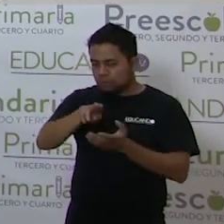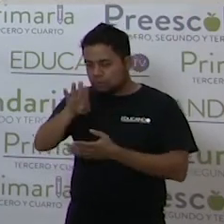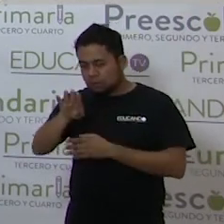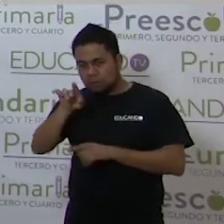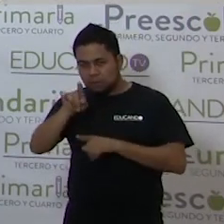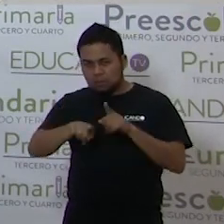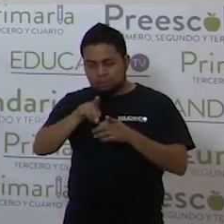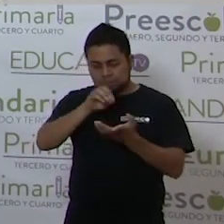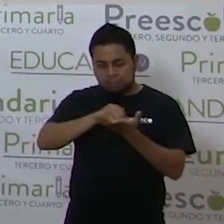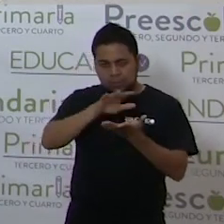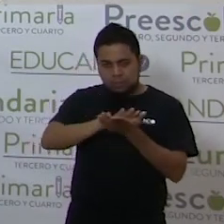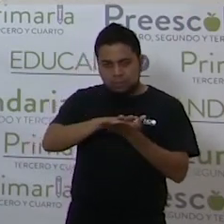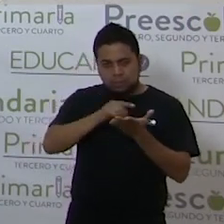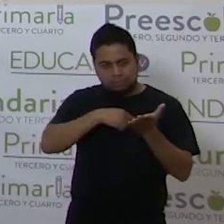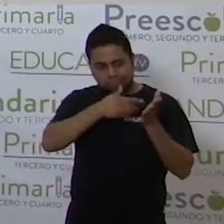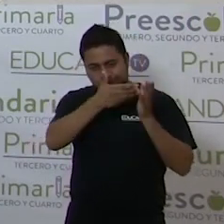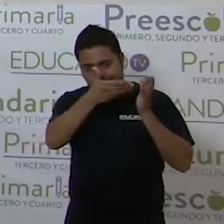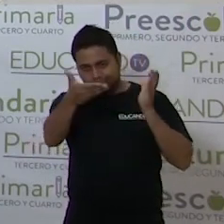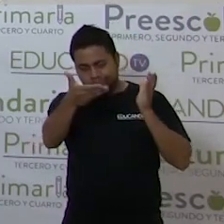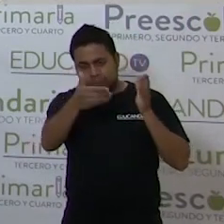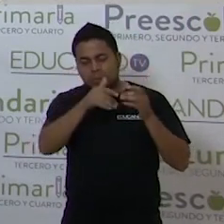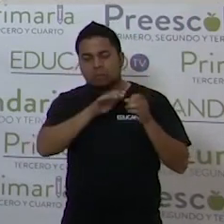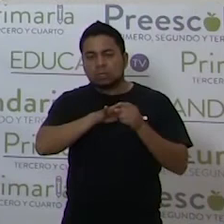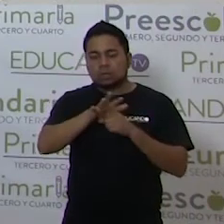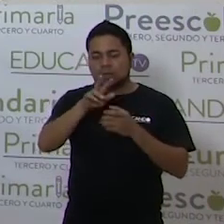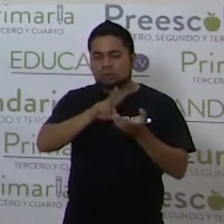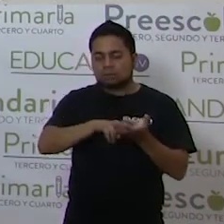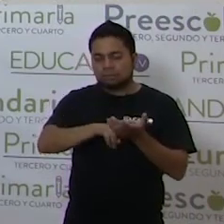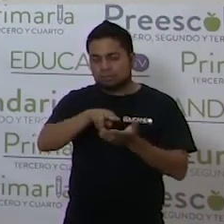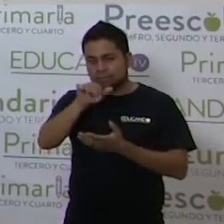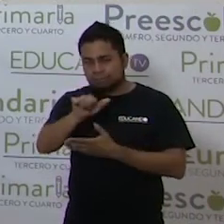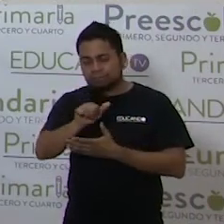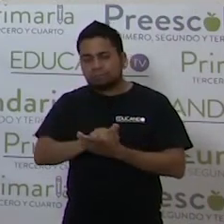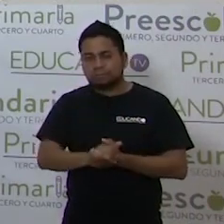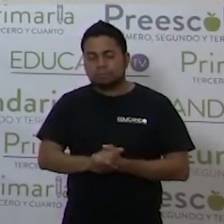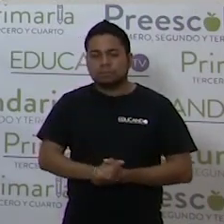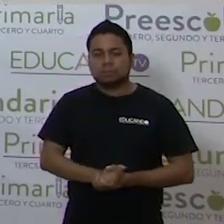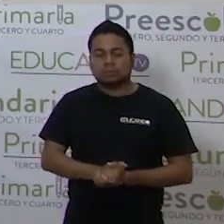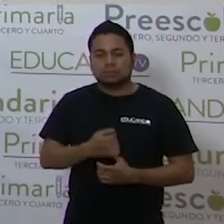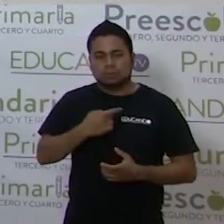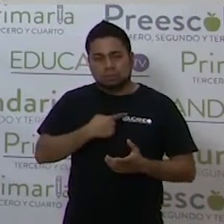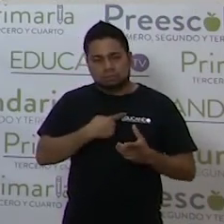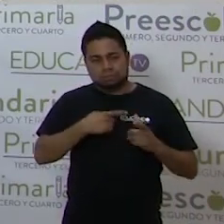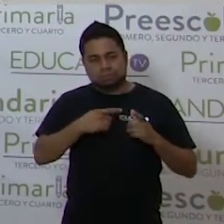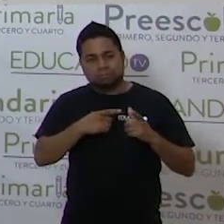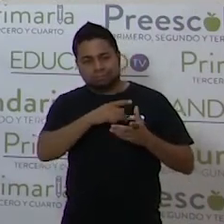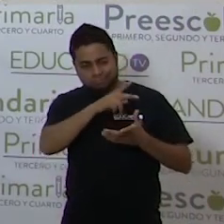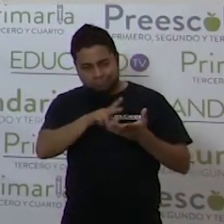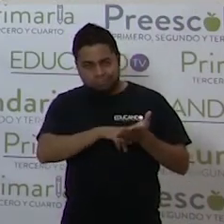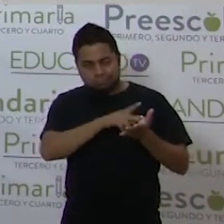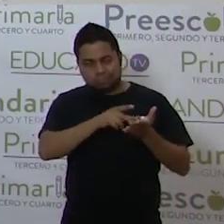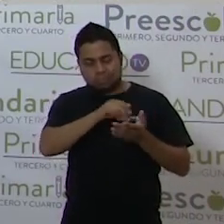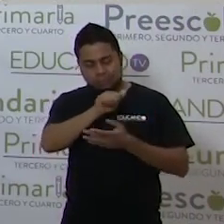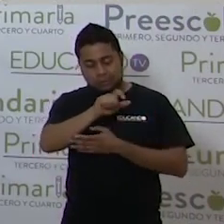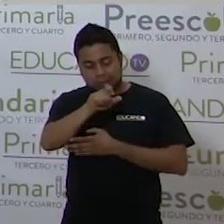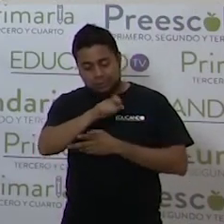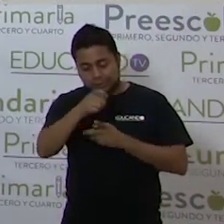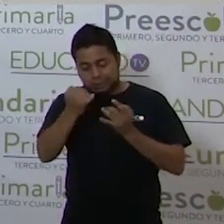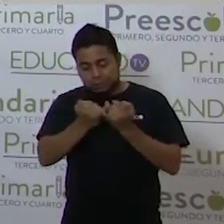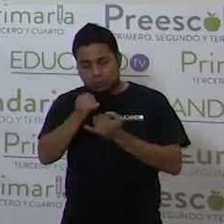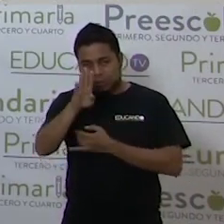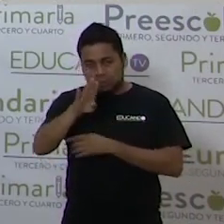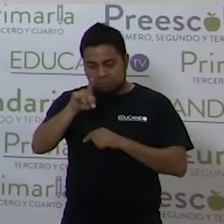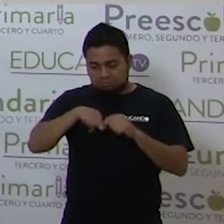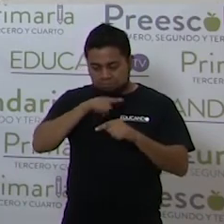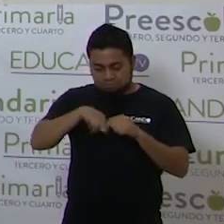acuerdo con los datos que tenemos en este problema y cuál sería el valor de a vamos a poner otra vez a x igual a b y